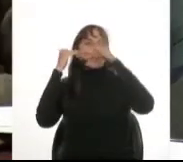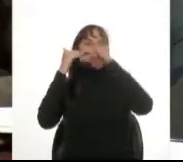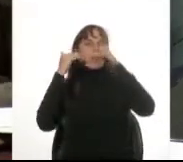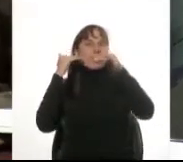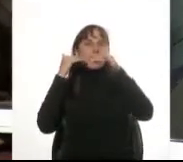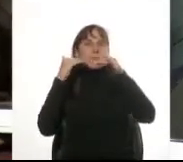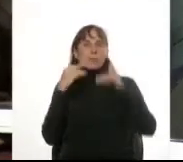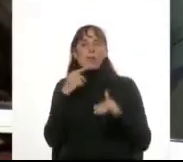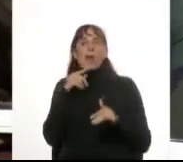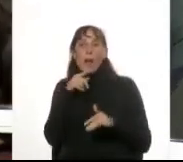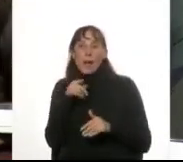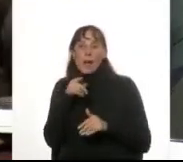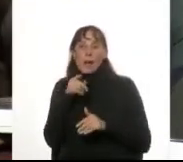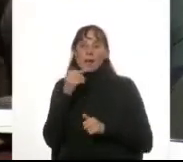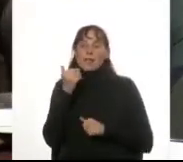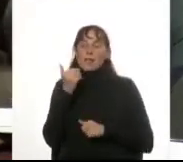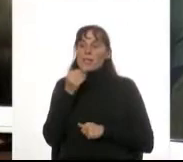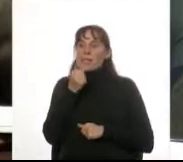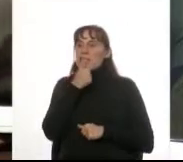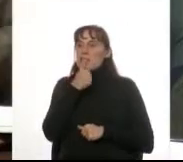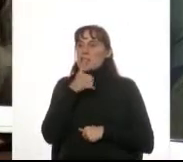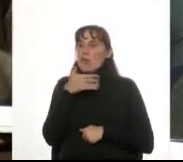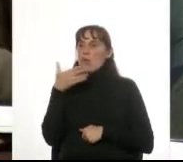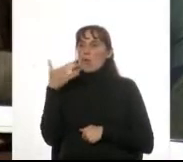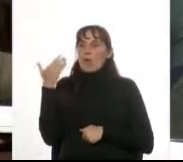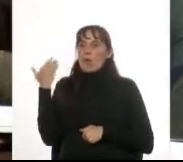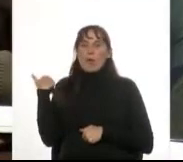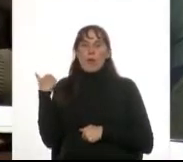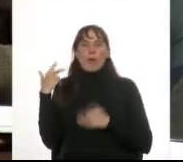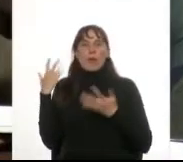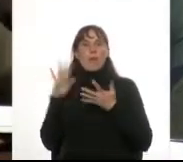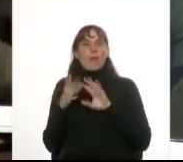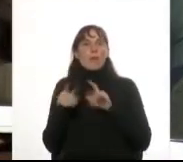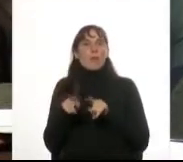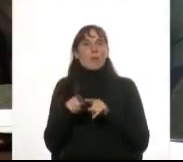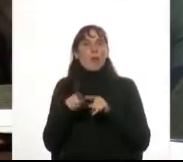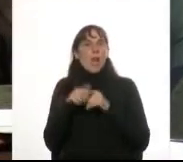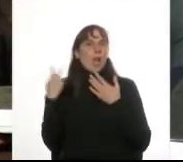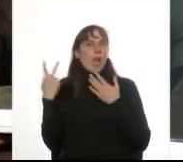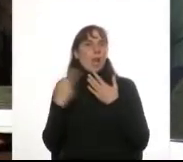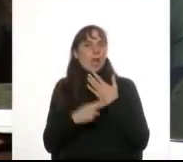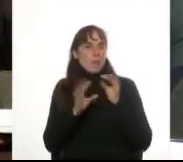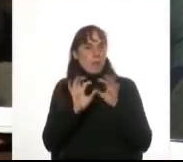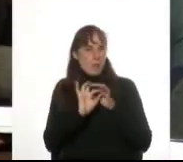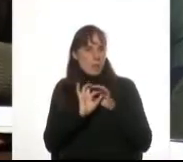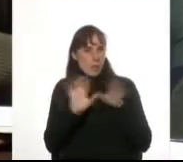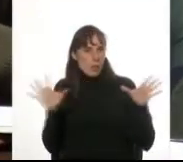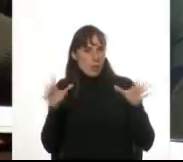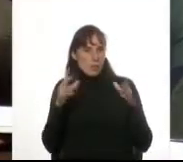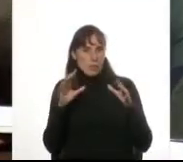señalaron históricamente el límite a la democracia liberal.